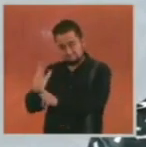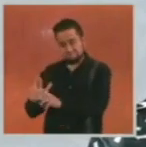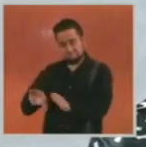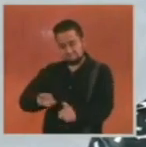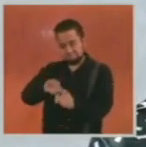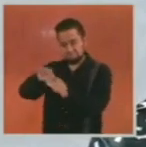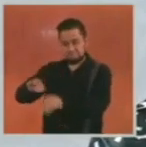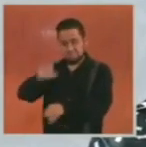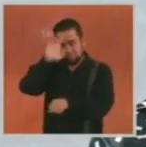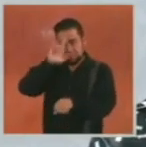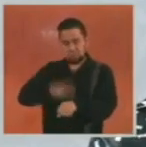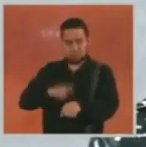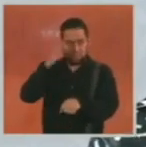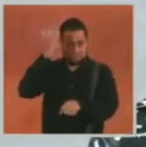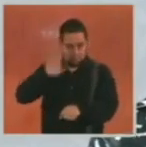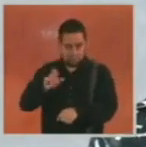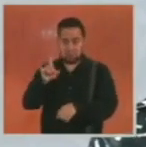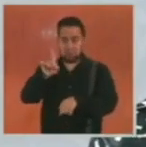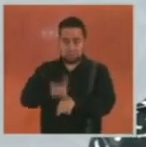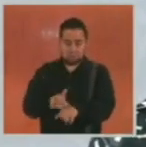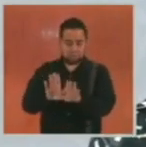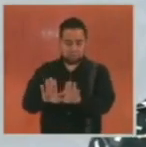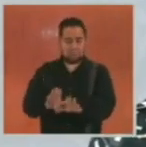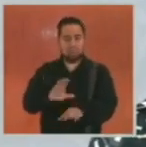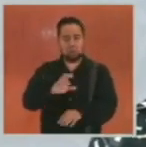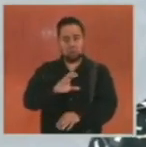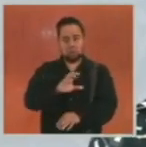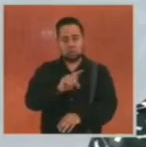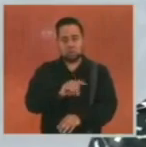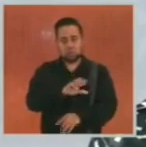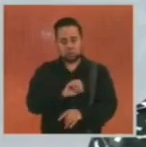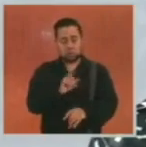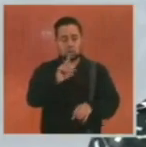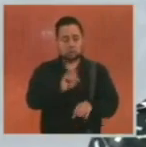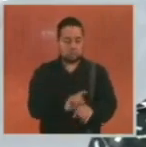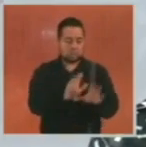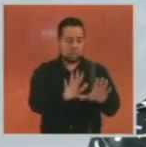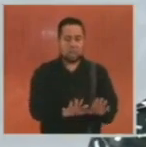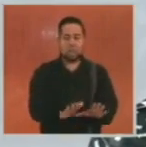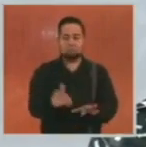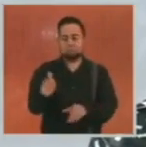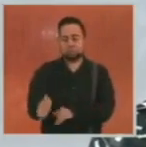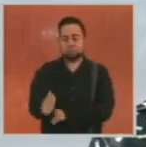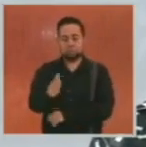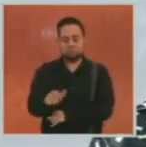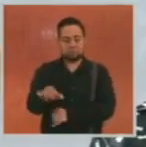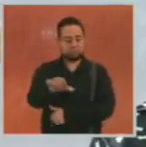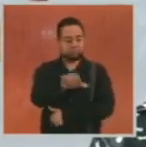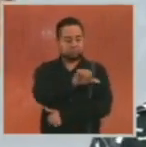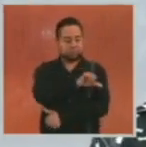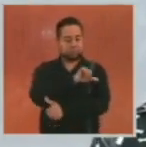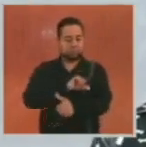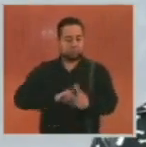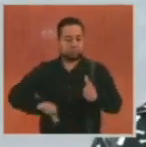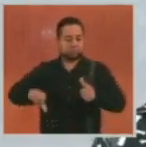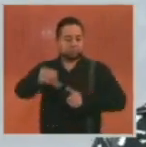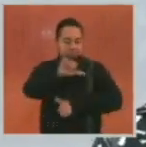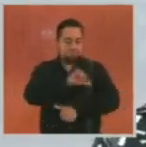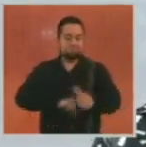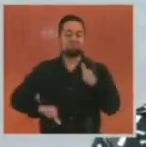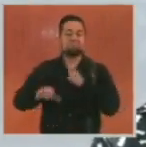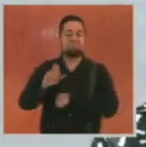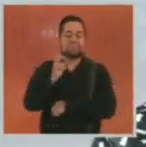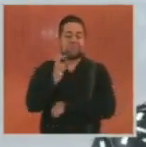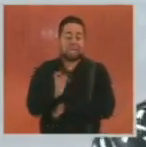la cultura Mixe un día chocholtecos un día y así expresar